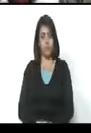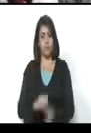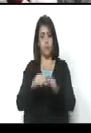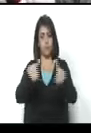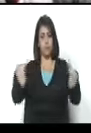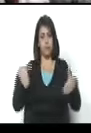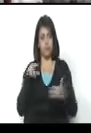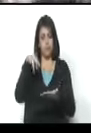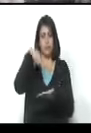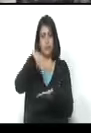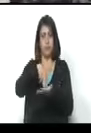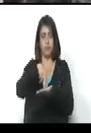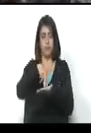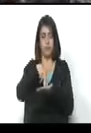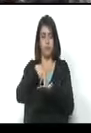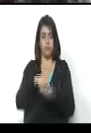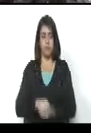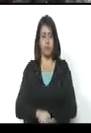Solicita a la tribuna de oradores, se le concede.